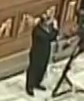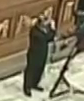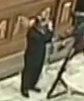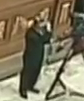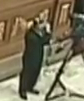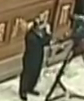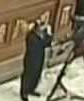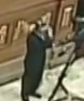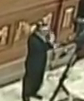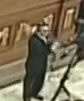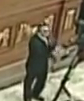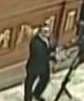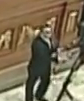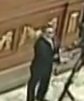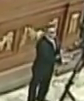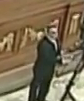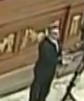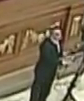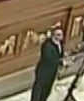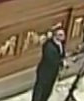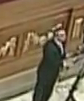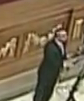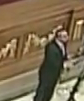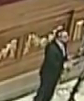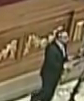una Asamblea Nacional aquí en el hemiciclo, al lado?